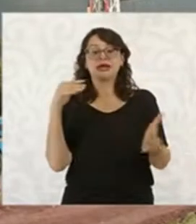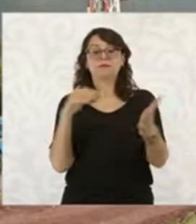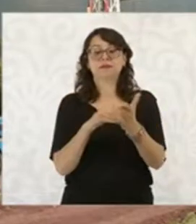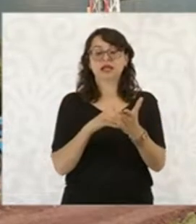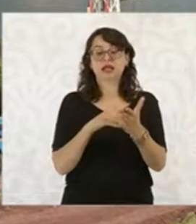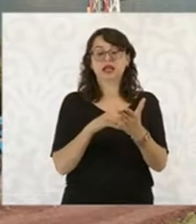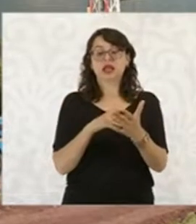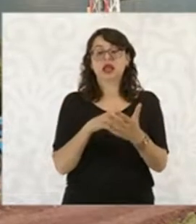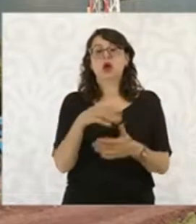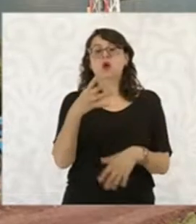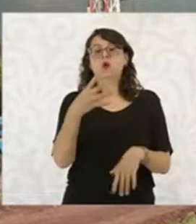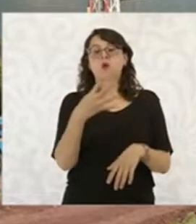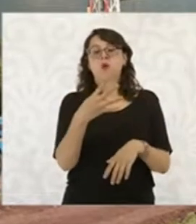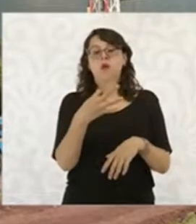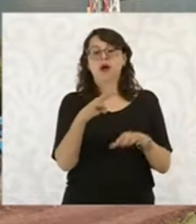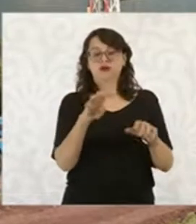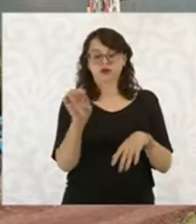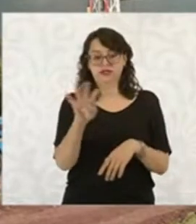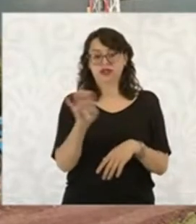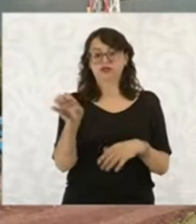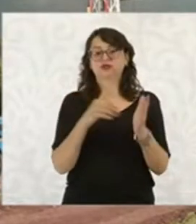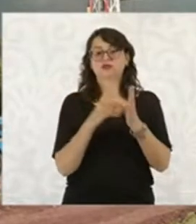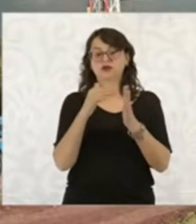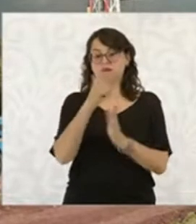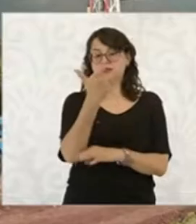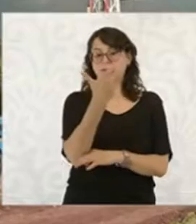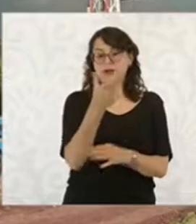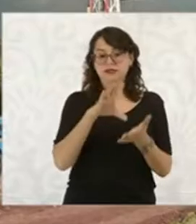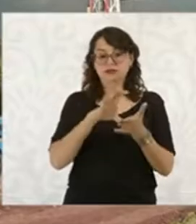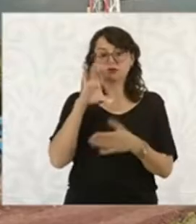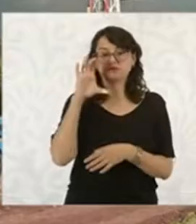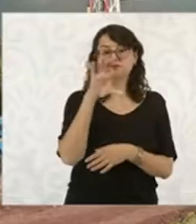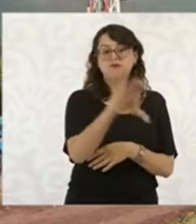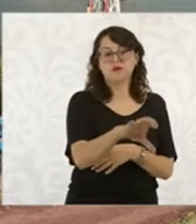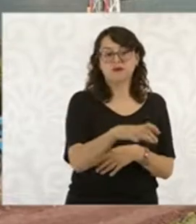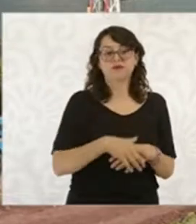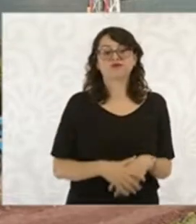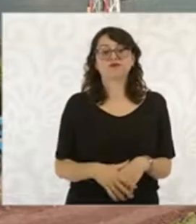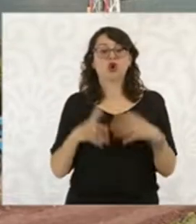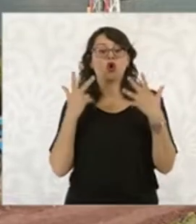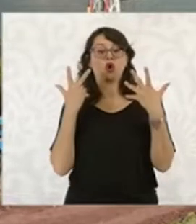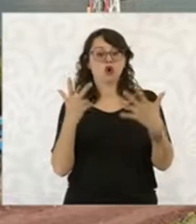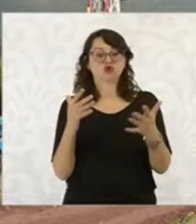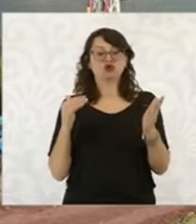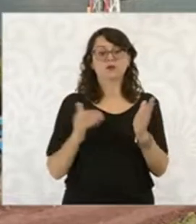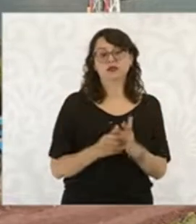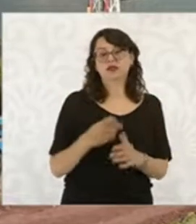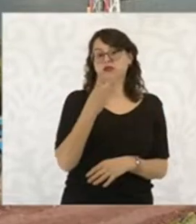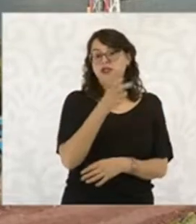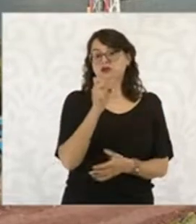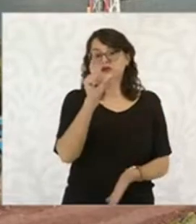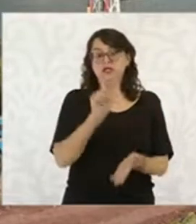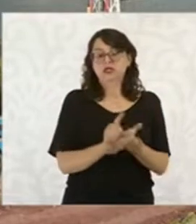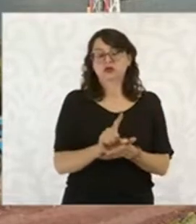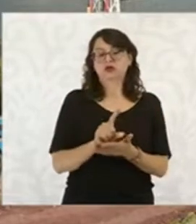millones de pesos para la generación de aproximadamente 8,200 litros por segundo de agua